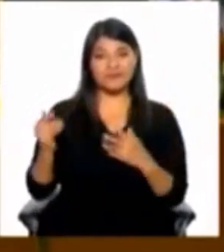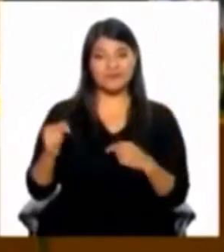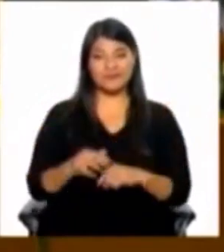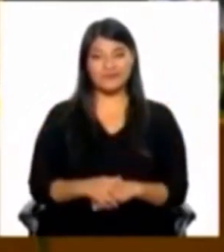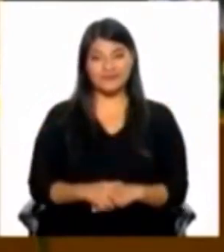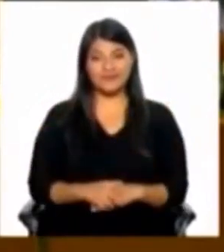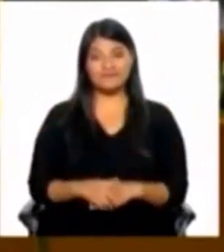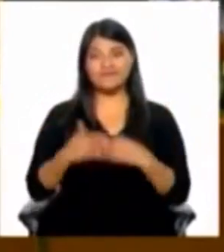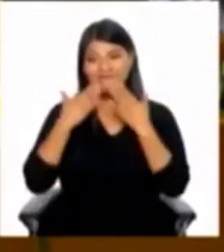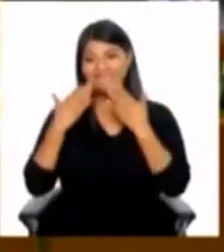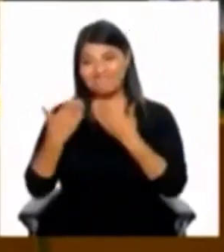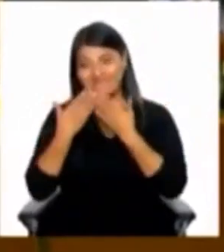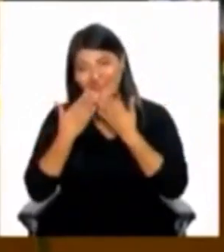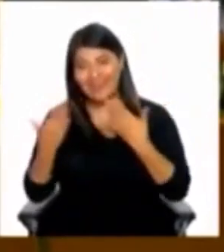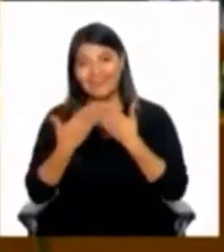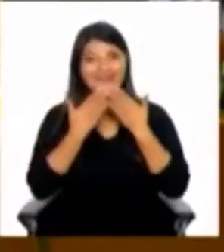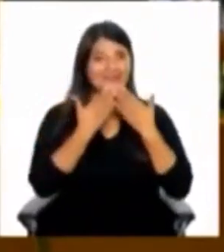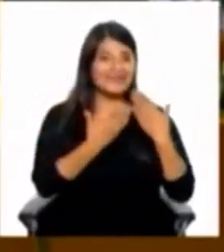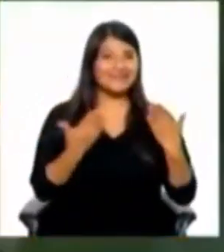thank you very much.